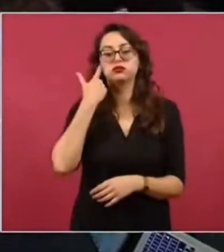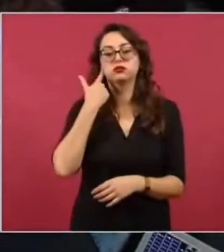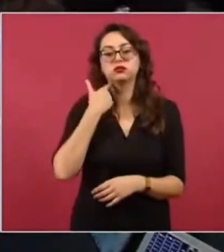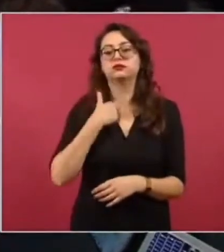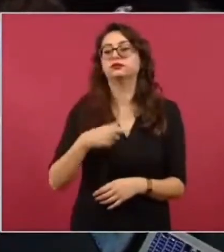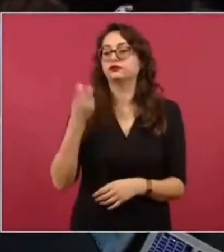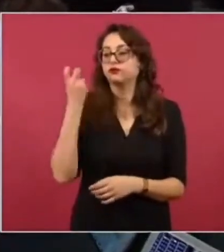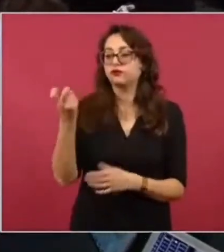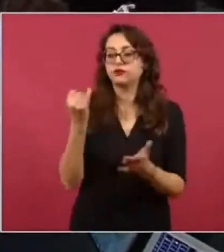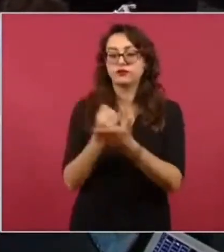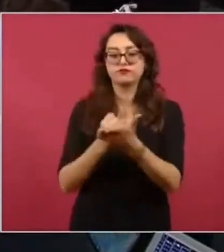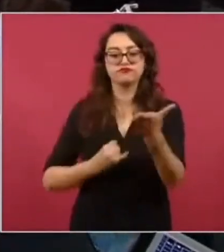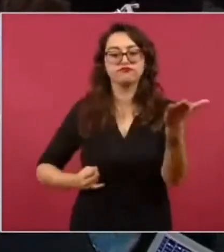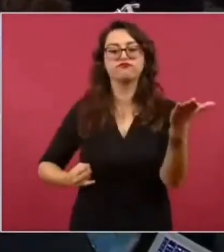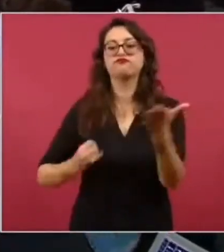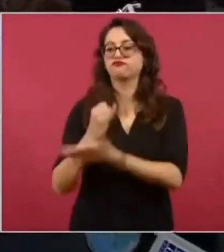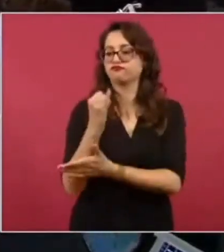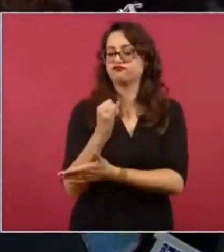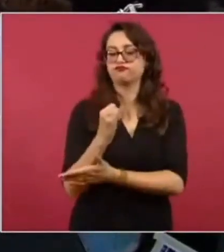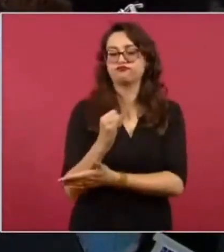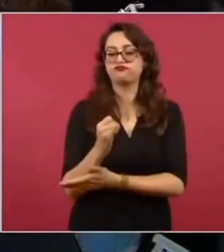en general al salario